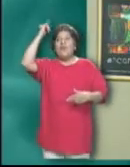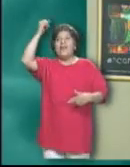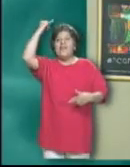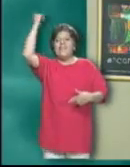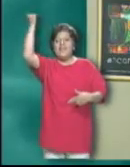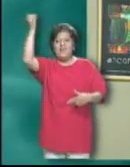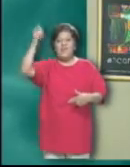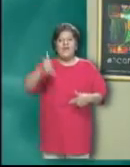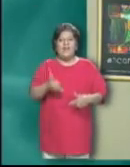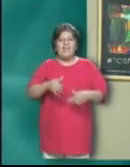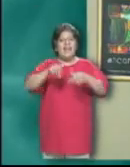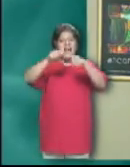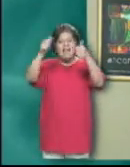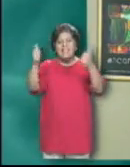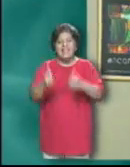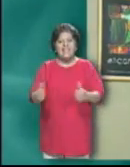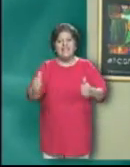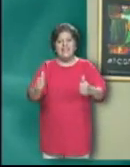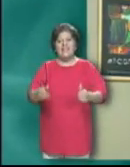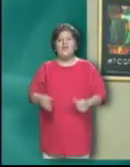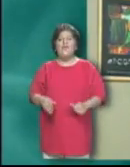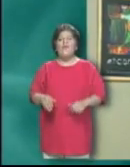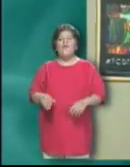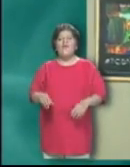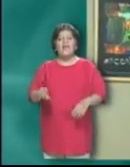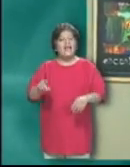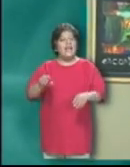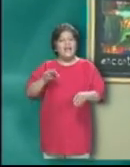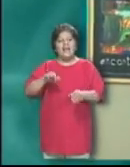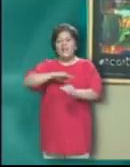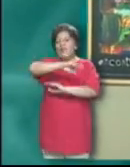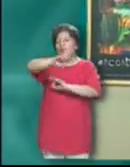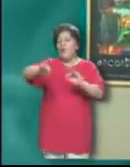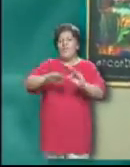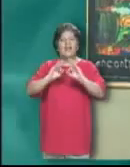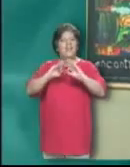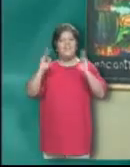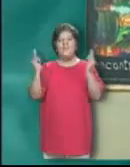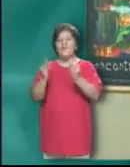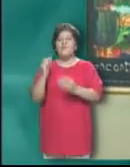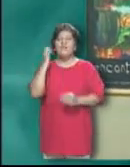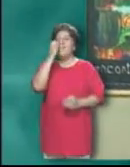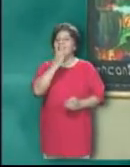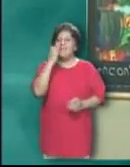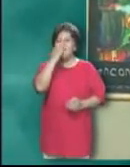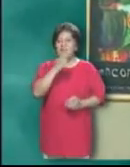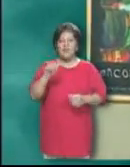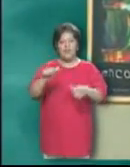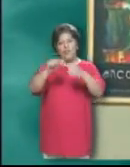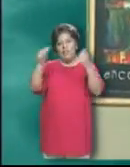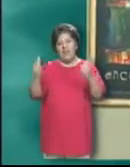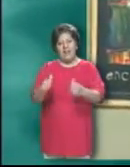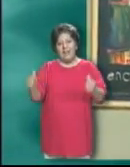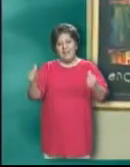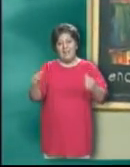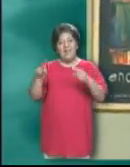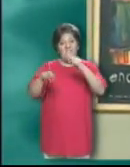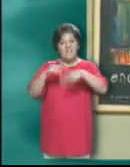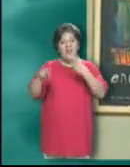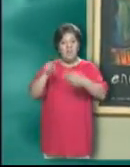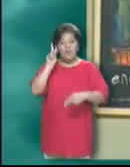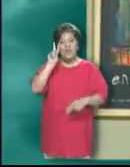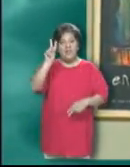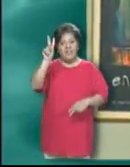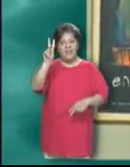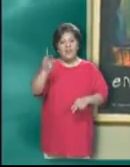artística, las más de las veces, en todas las formas de la expresión que el arte tiene. Vamos a ver cómo trabajan estos